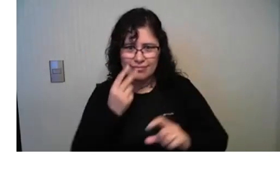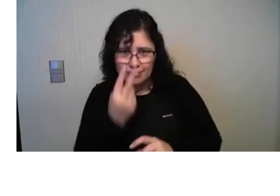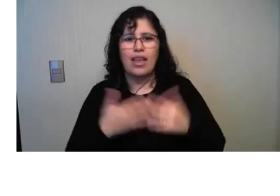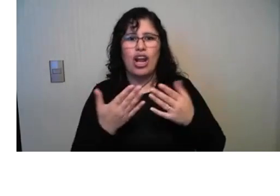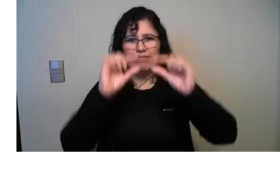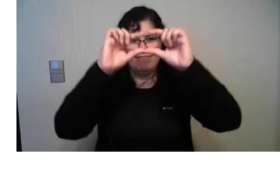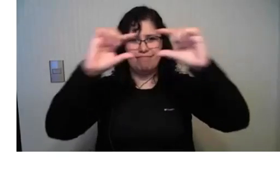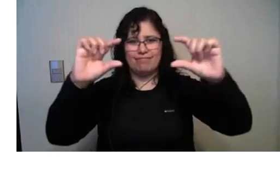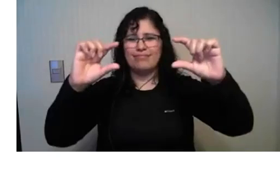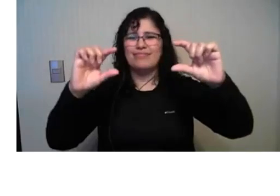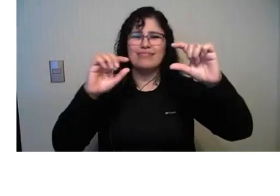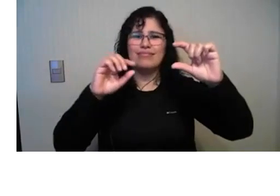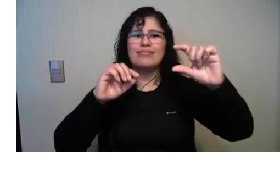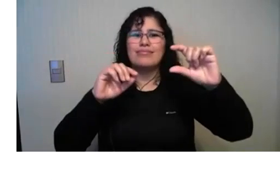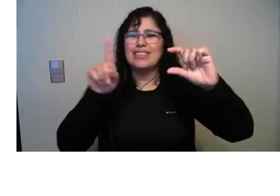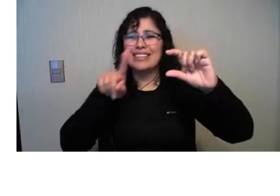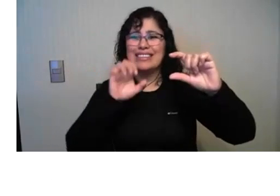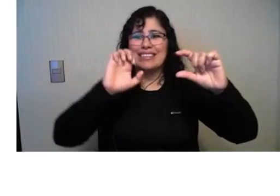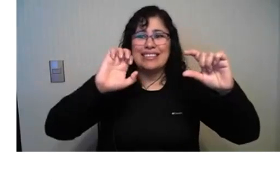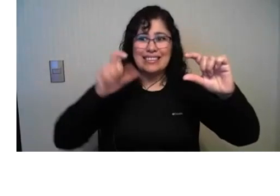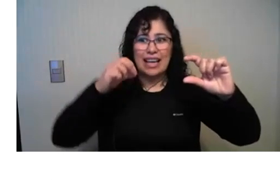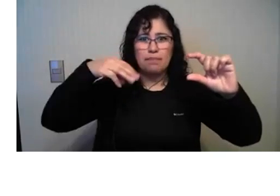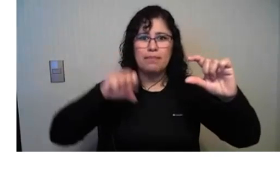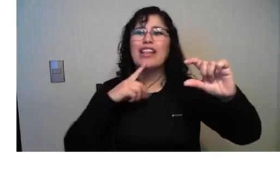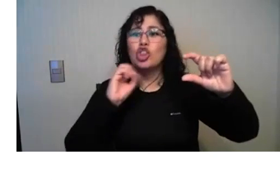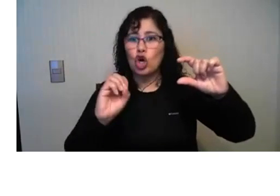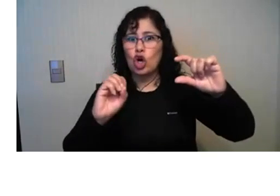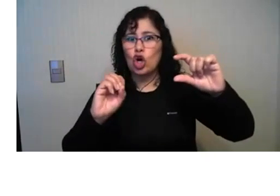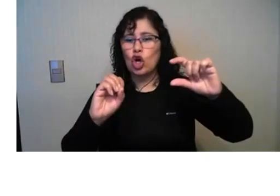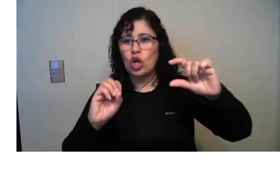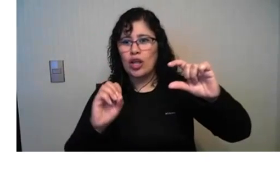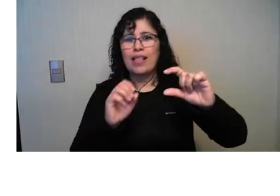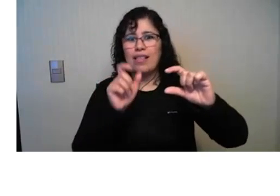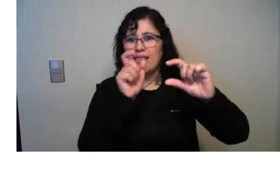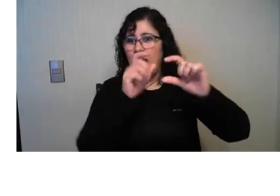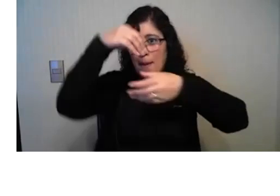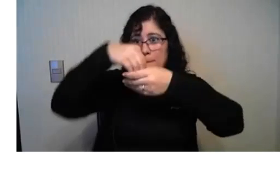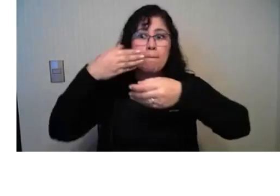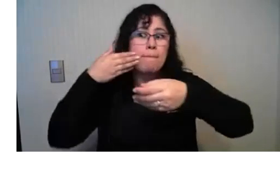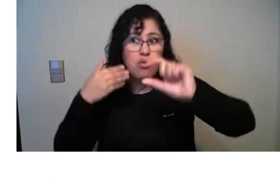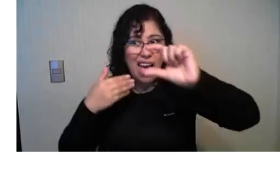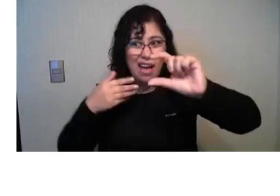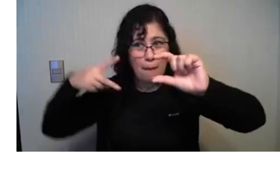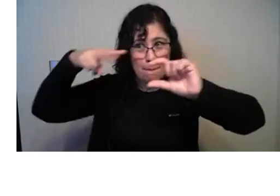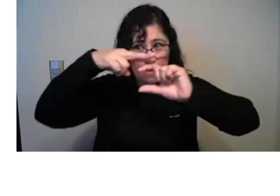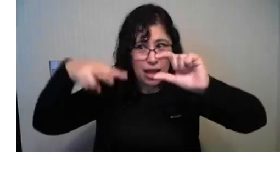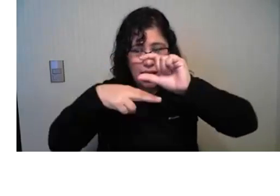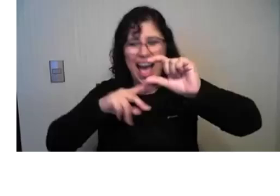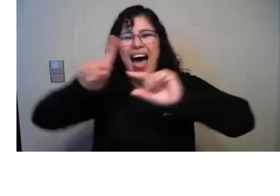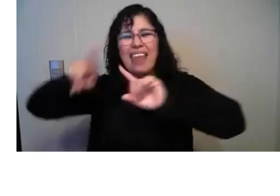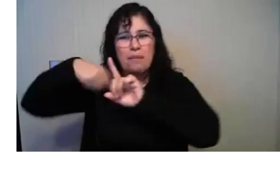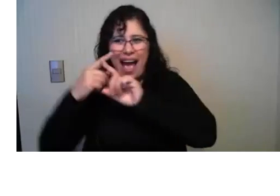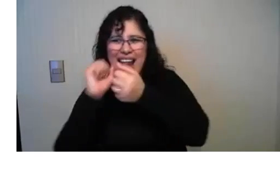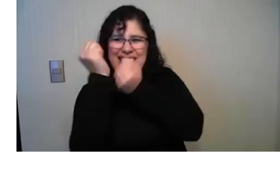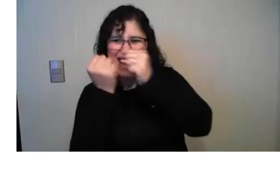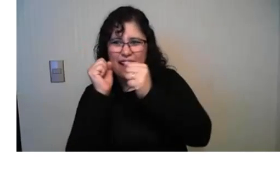la porción de la médula espinal más el nervio asociado a este segmento. Esto va a tener información